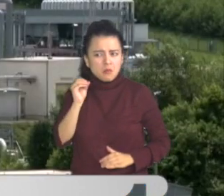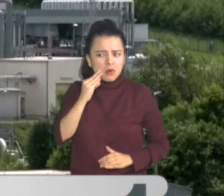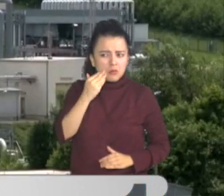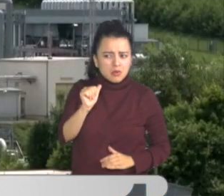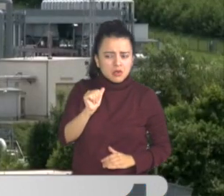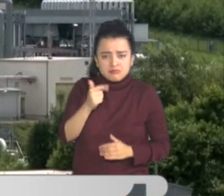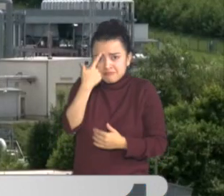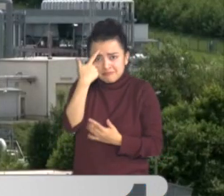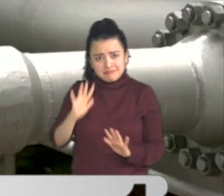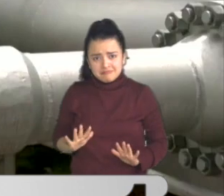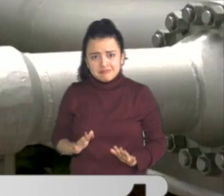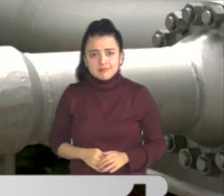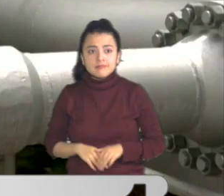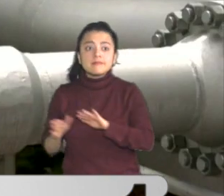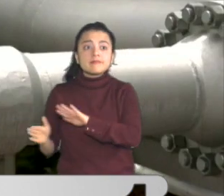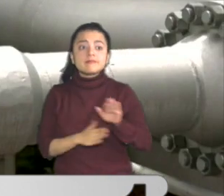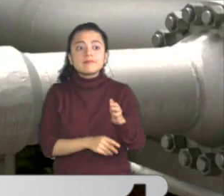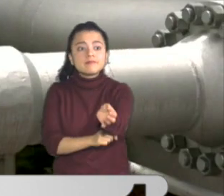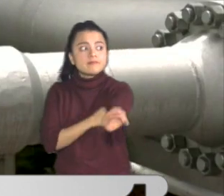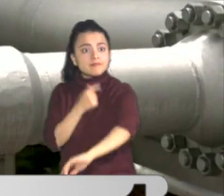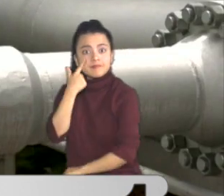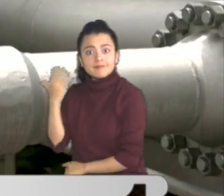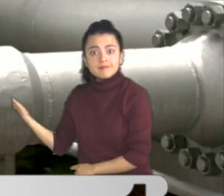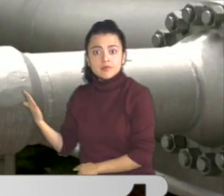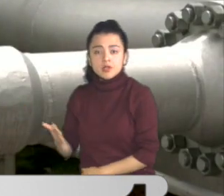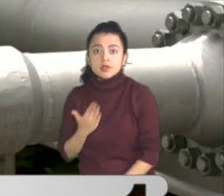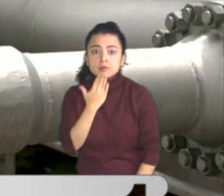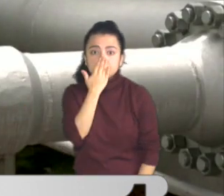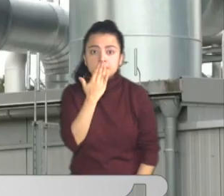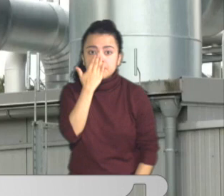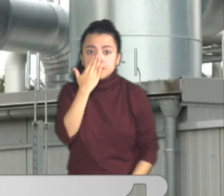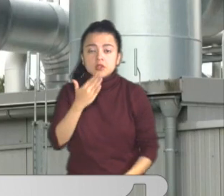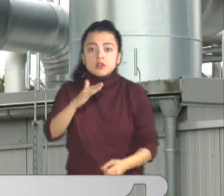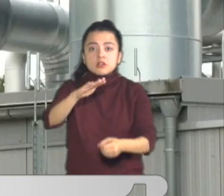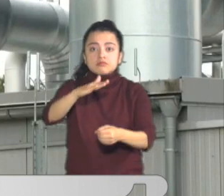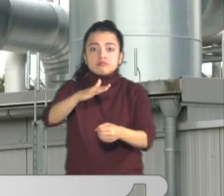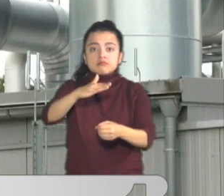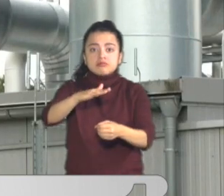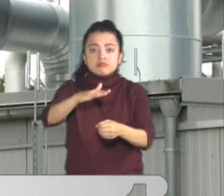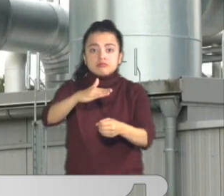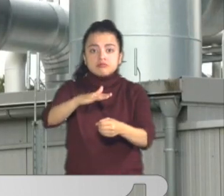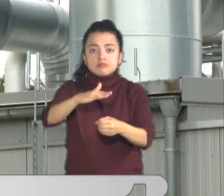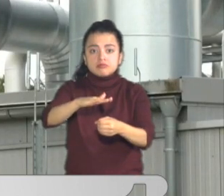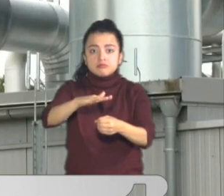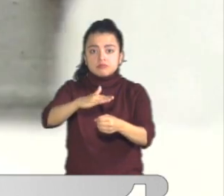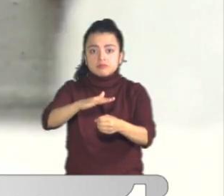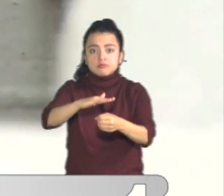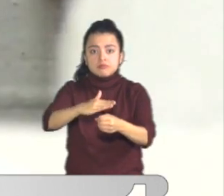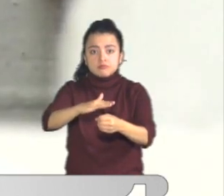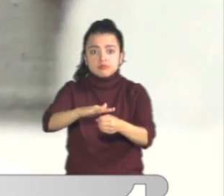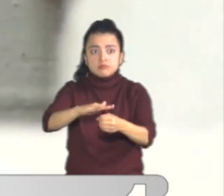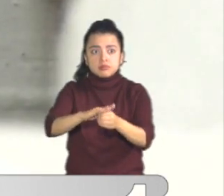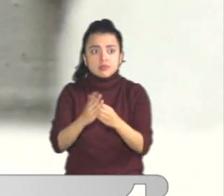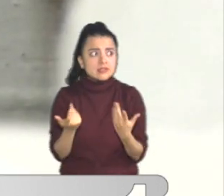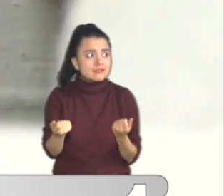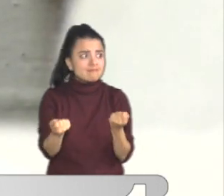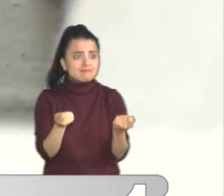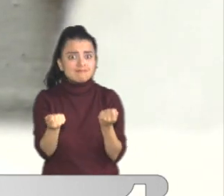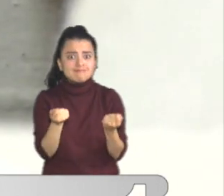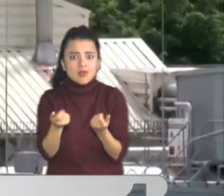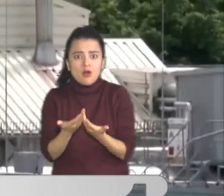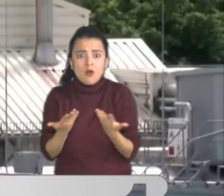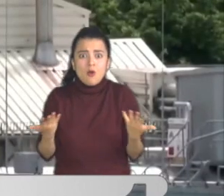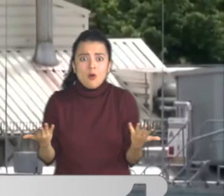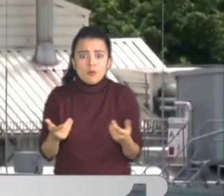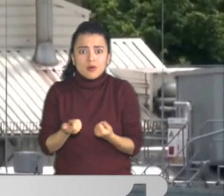La mayor economía de Europa se está quedando oficialmente sin gas natural y está intensificando un plan de crisis para preservar los suministros de cara al